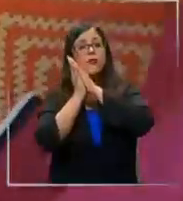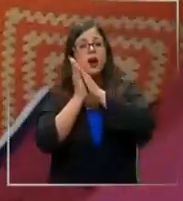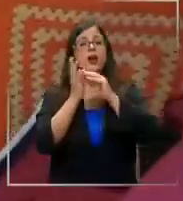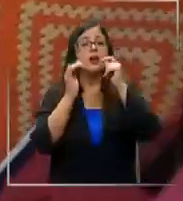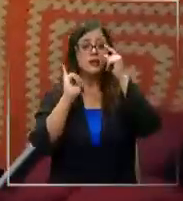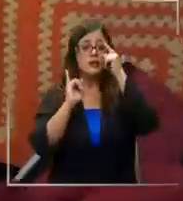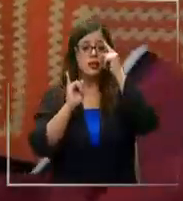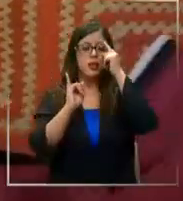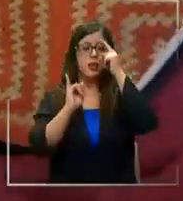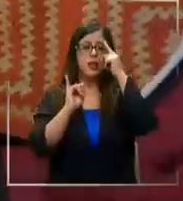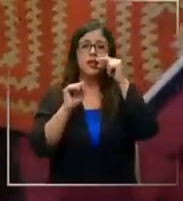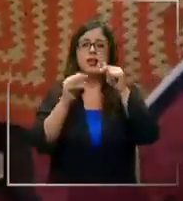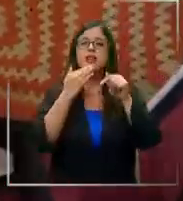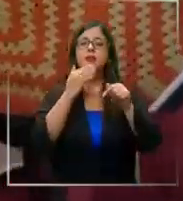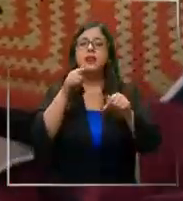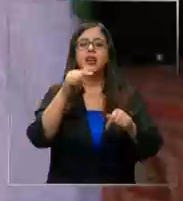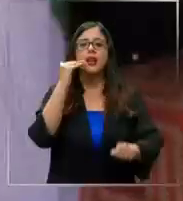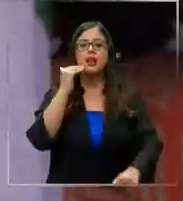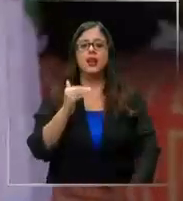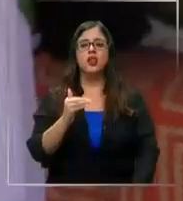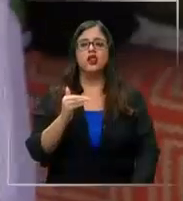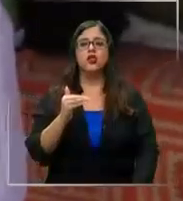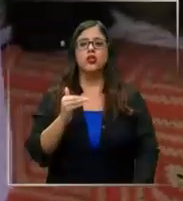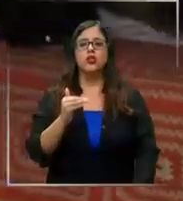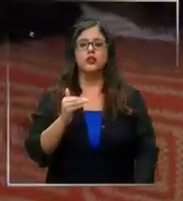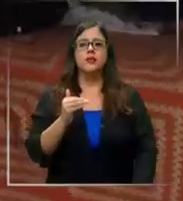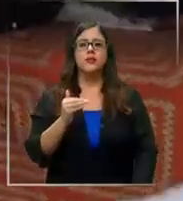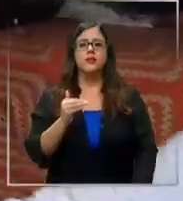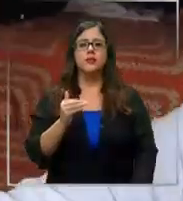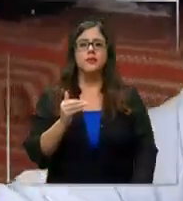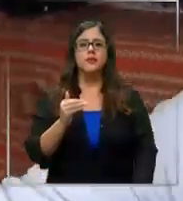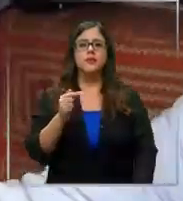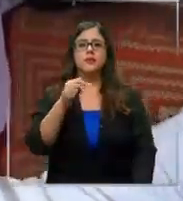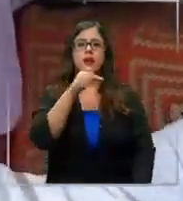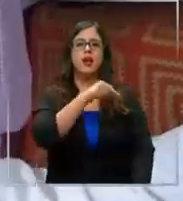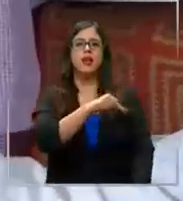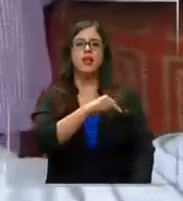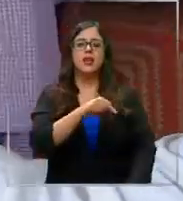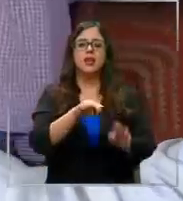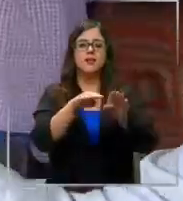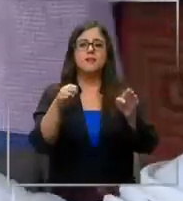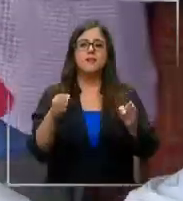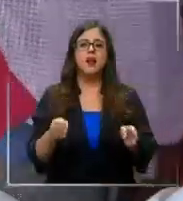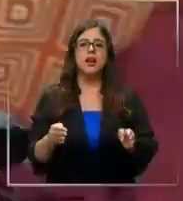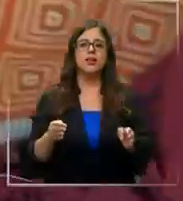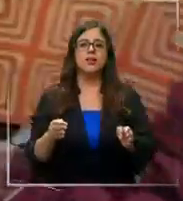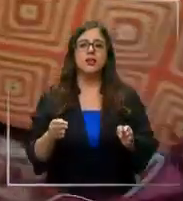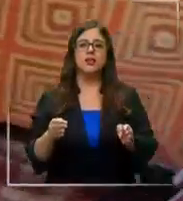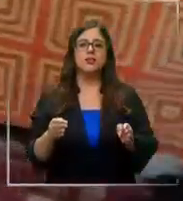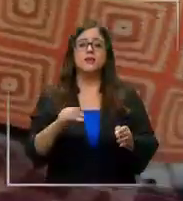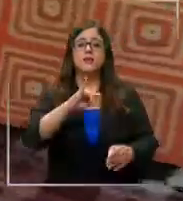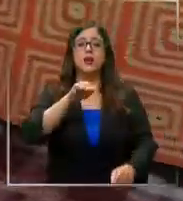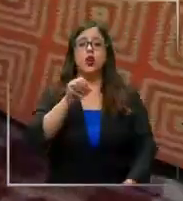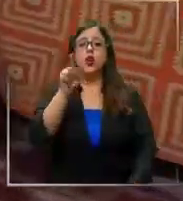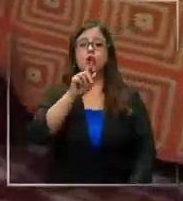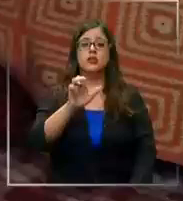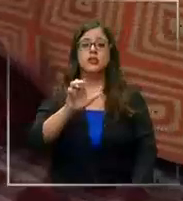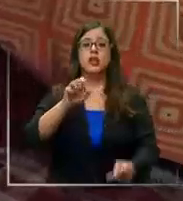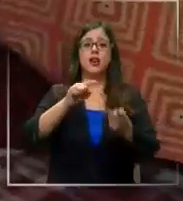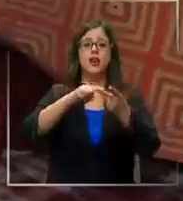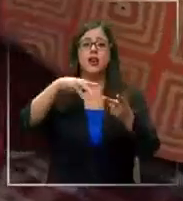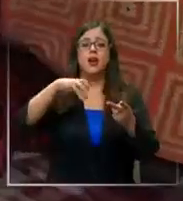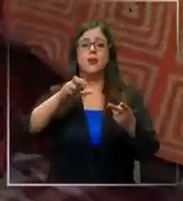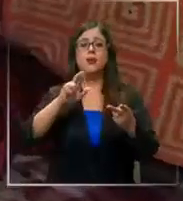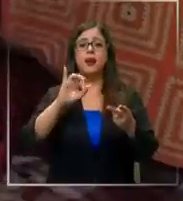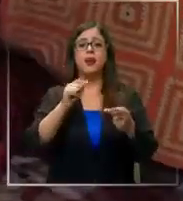nosotros, y esa es donde duermen niños. Y para acá, aquí, colocamos la mesa, así. José y María llevan